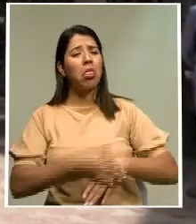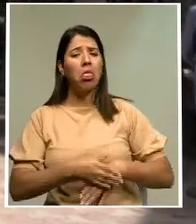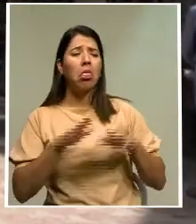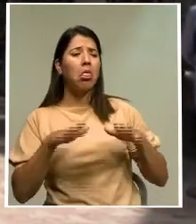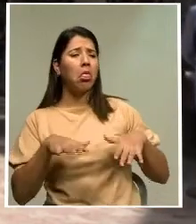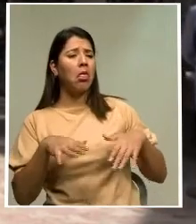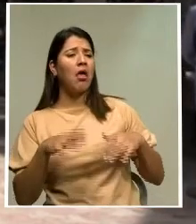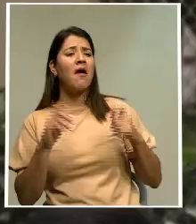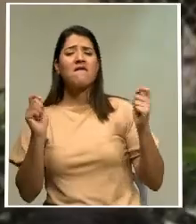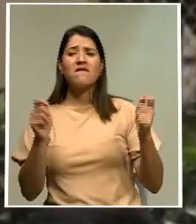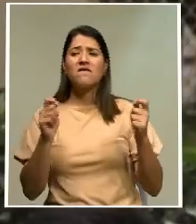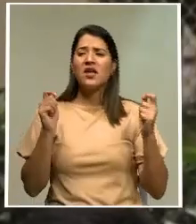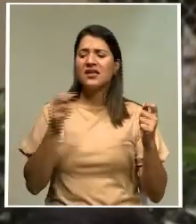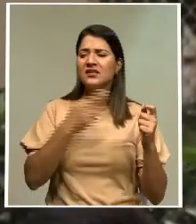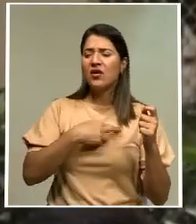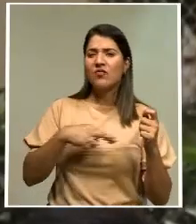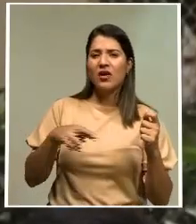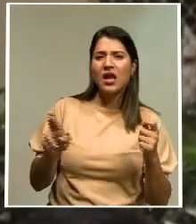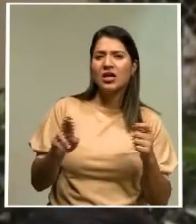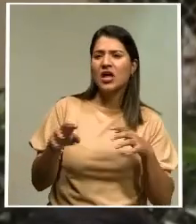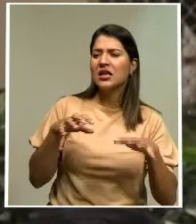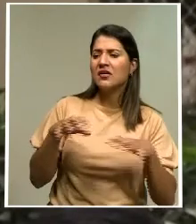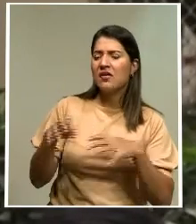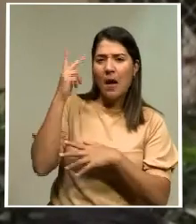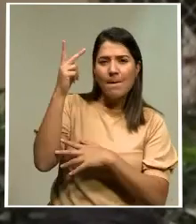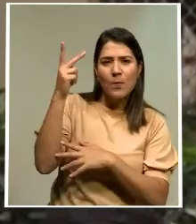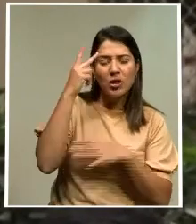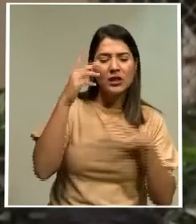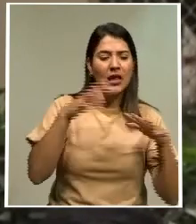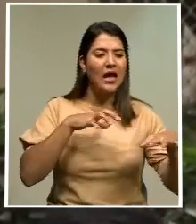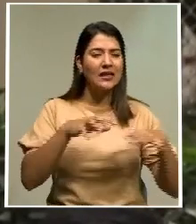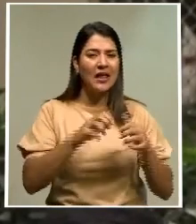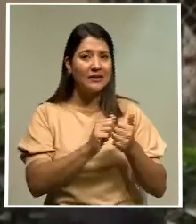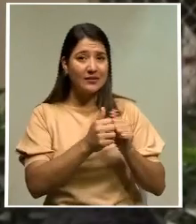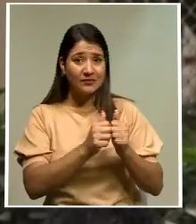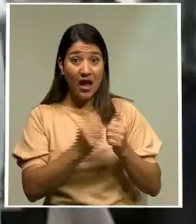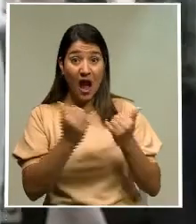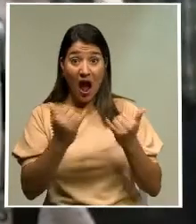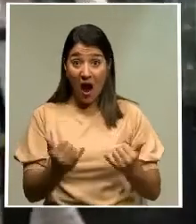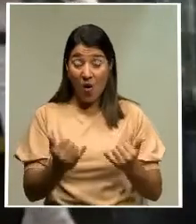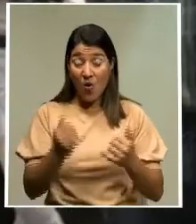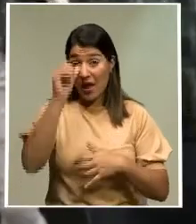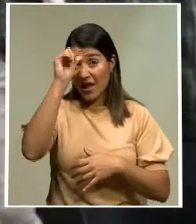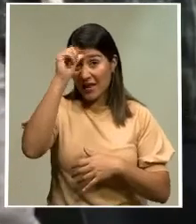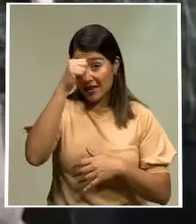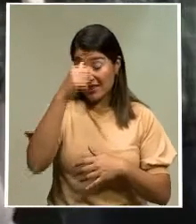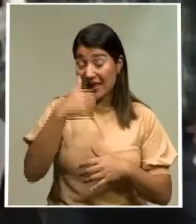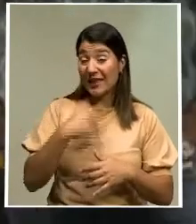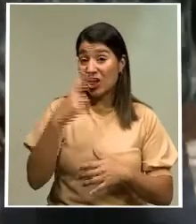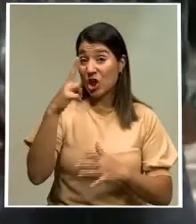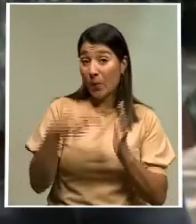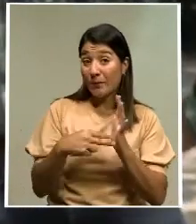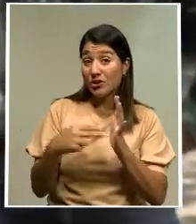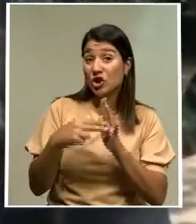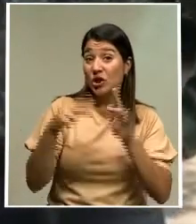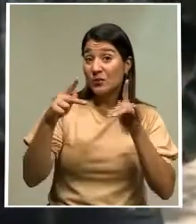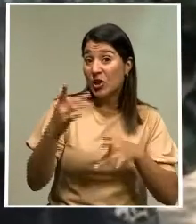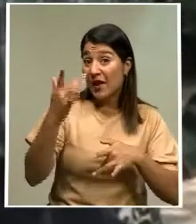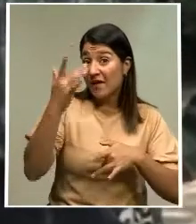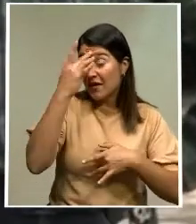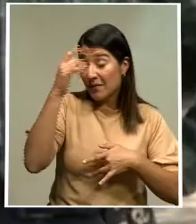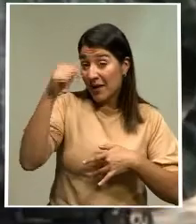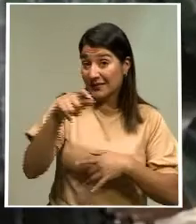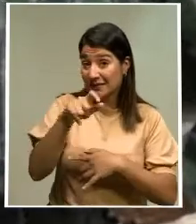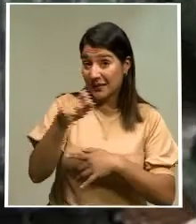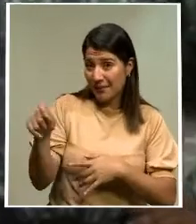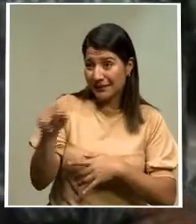religiosas multitudinarias, mítines políticos y eventos deportivos, India registró 2 millones de nuevos contagios este mes, una cifra